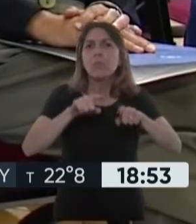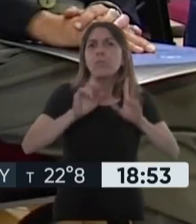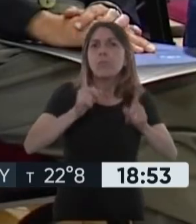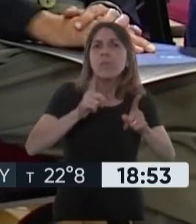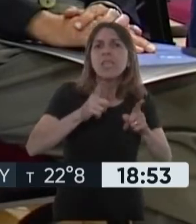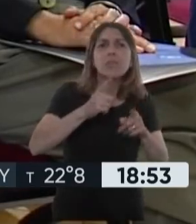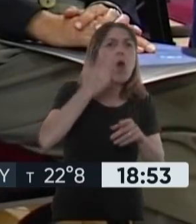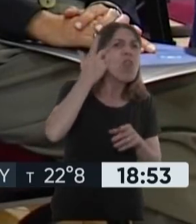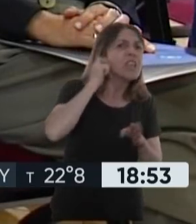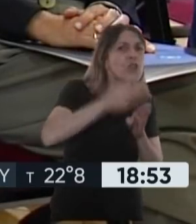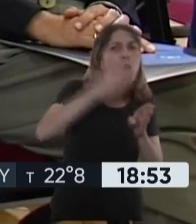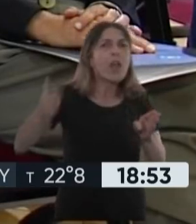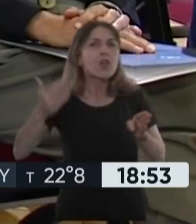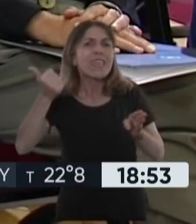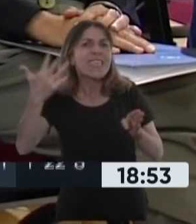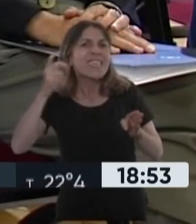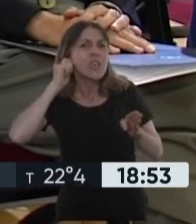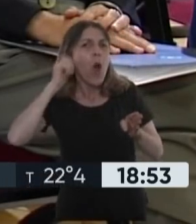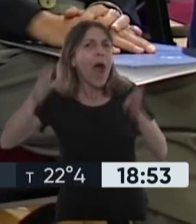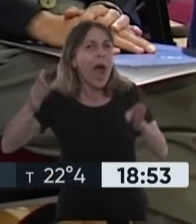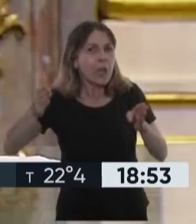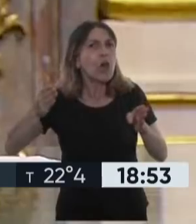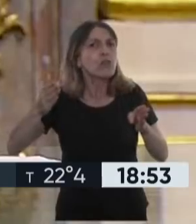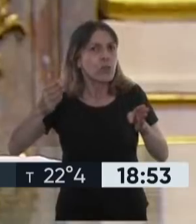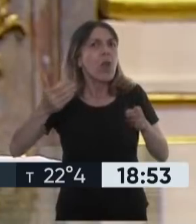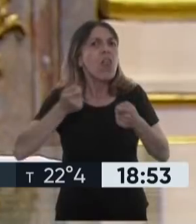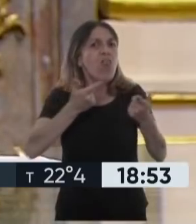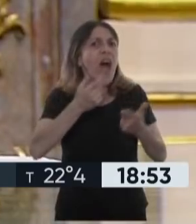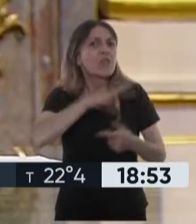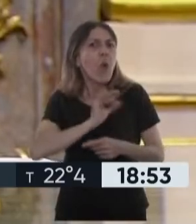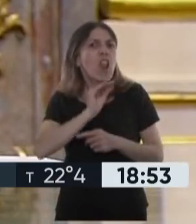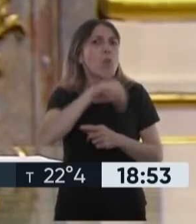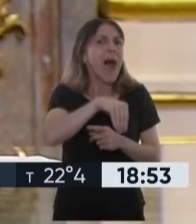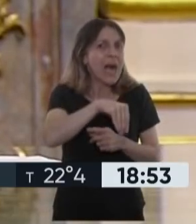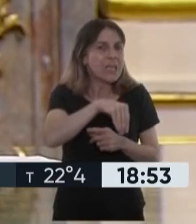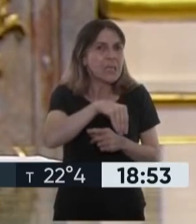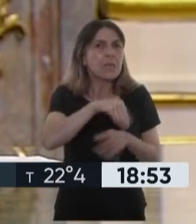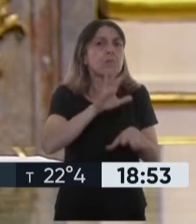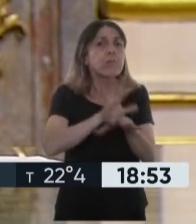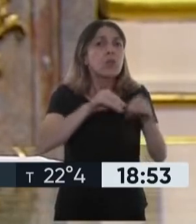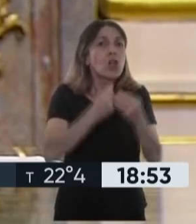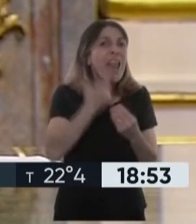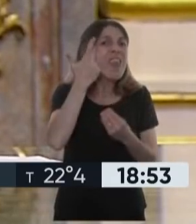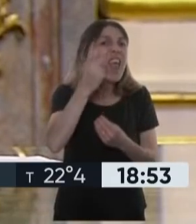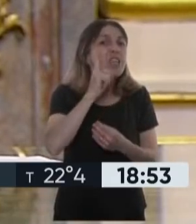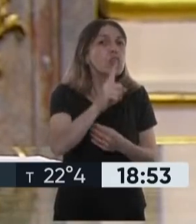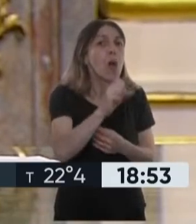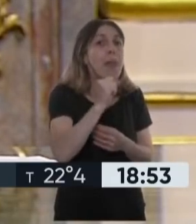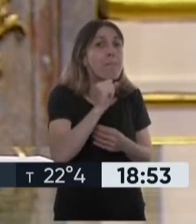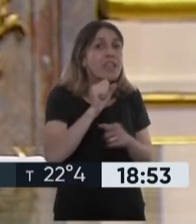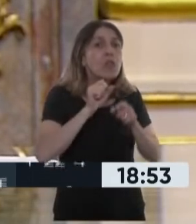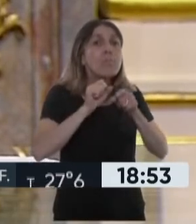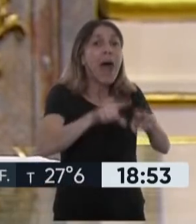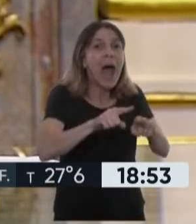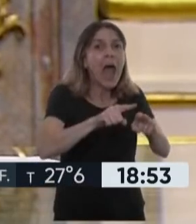18 y 65 años de edad. Se va a otorgar un refuerzo de ingresos de un monto de 18.000 pesos a esta